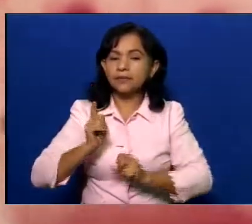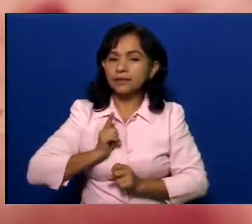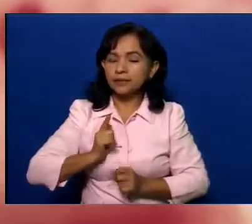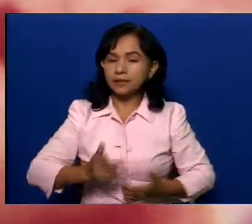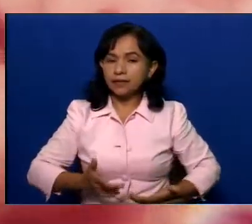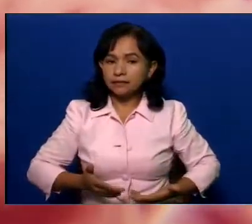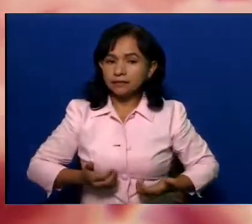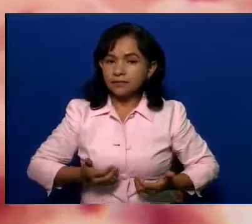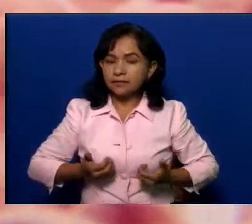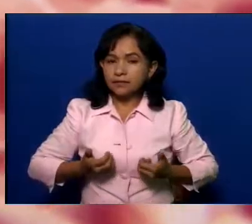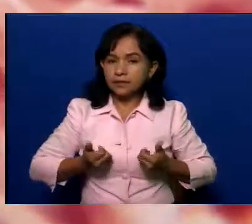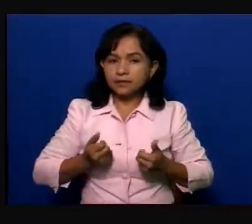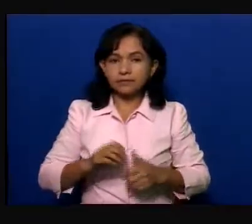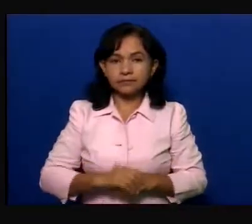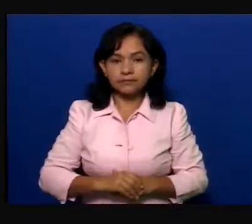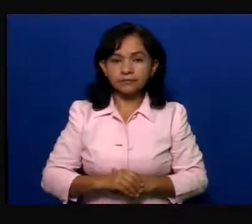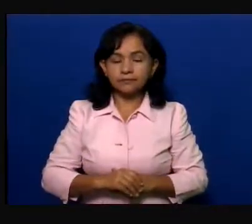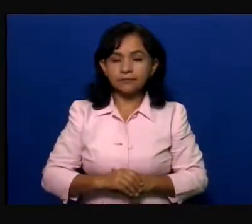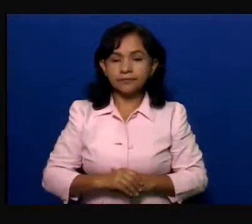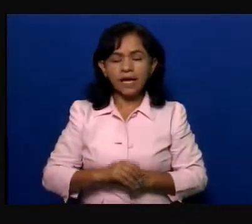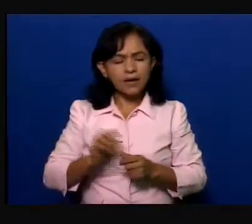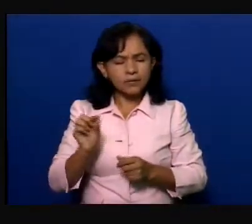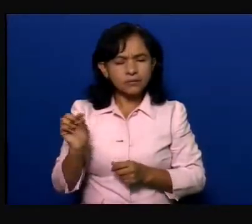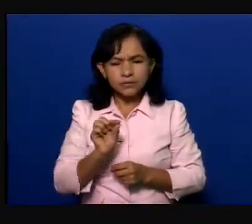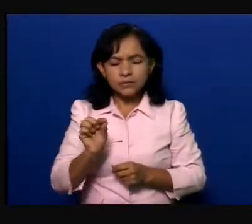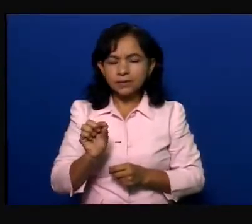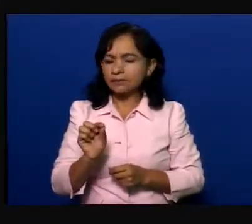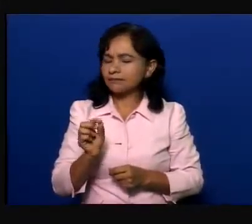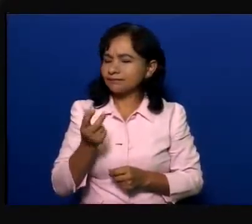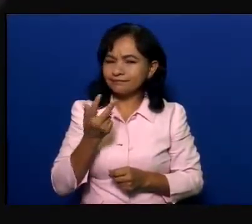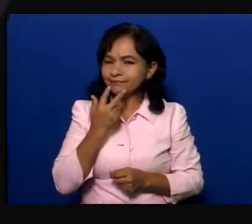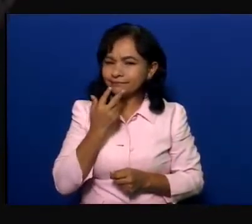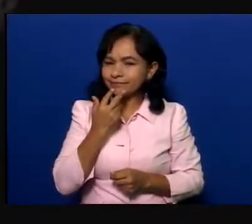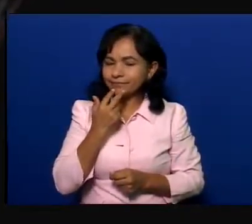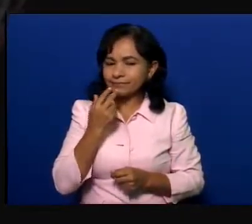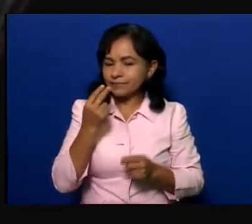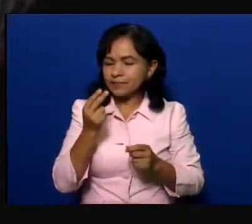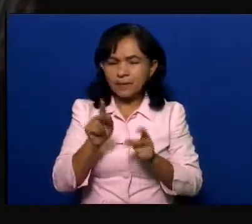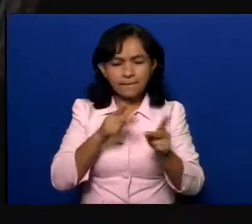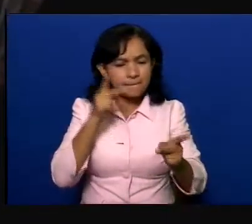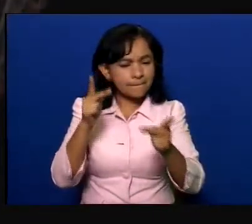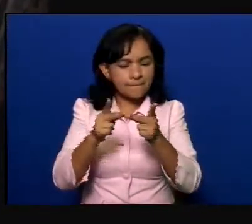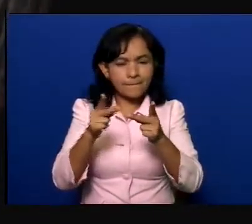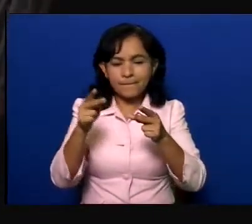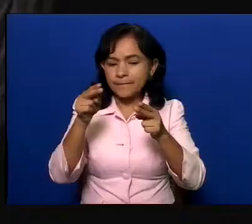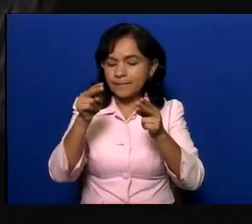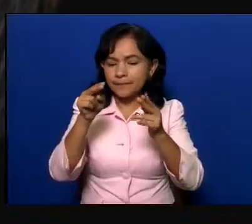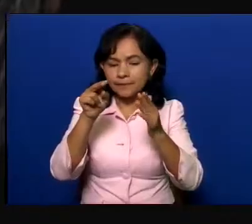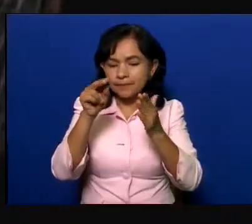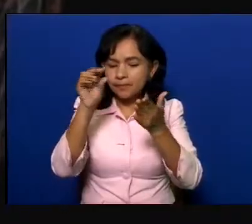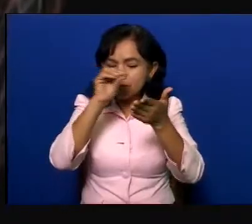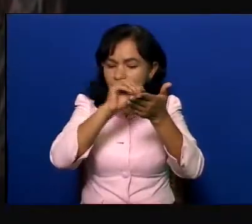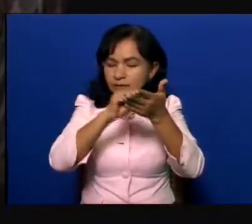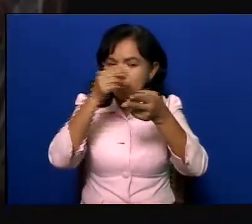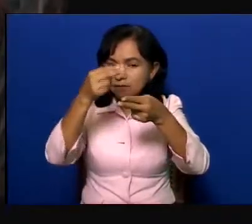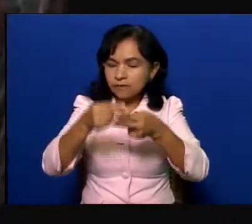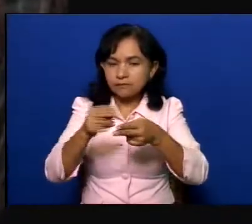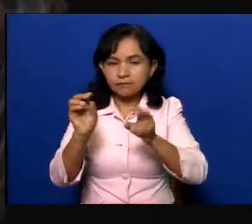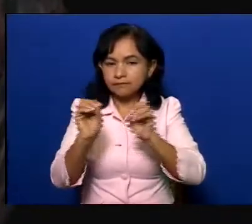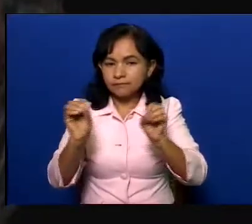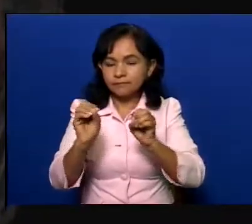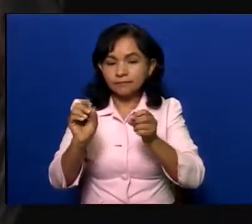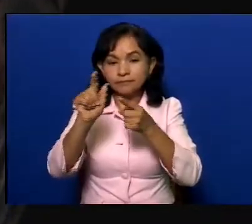cáncer? Bueno, nosotros en este momento no tenemos ese, con precisión estos datos. Además, está terminando